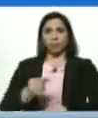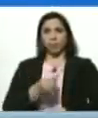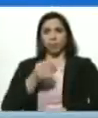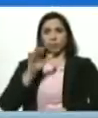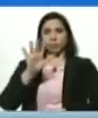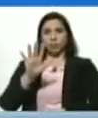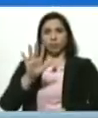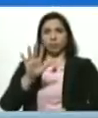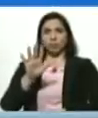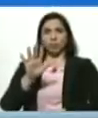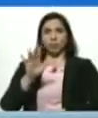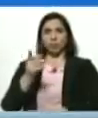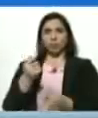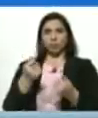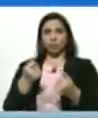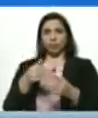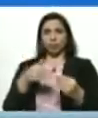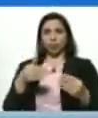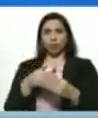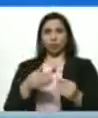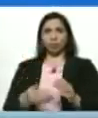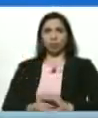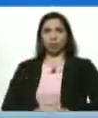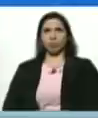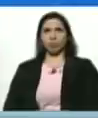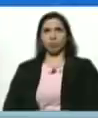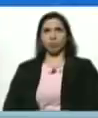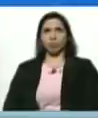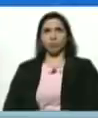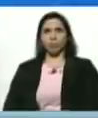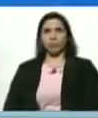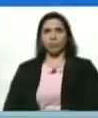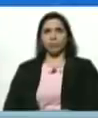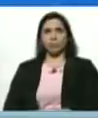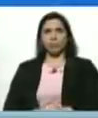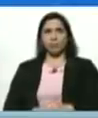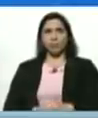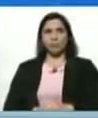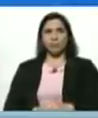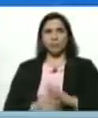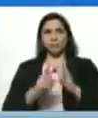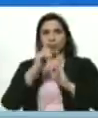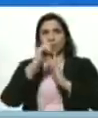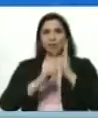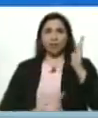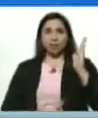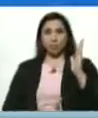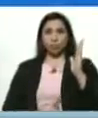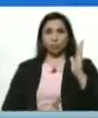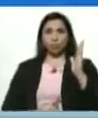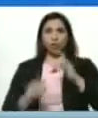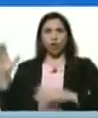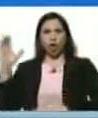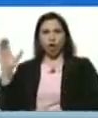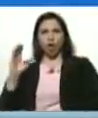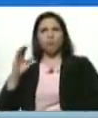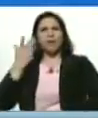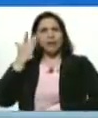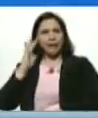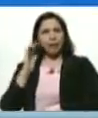centavos de dólar el litro de gasolina en colombia creo que está en